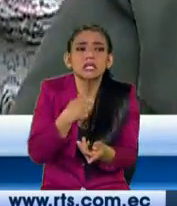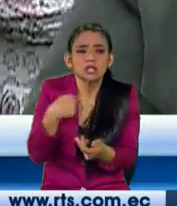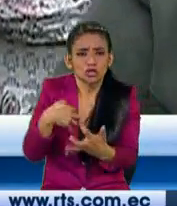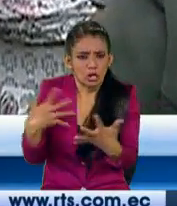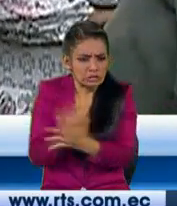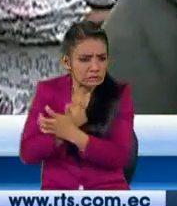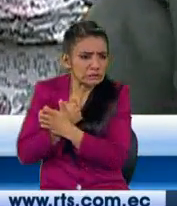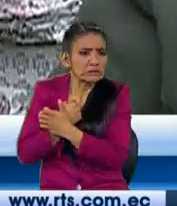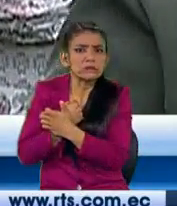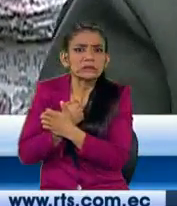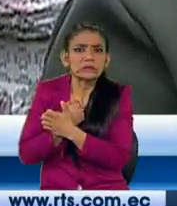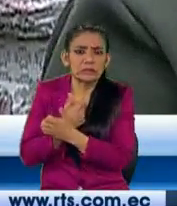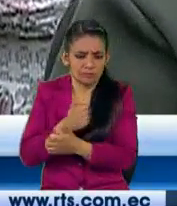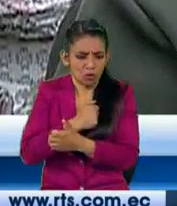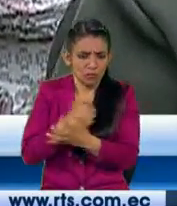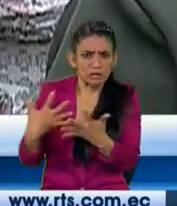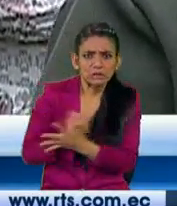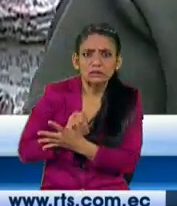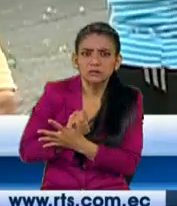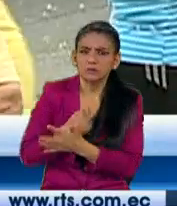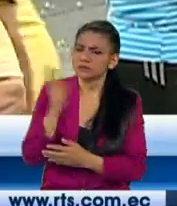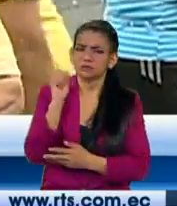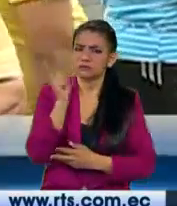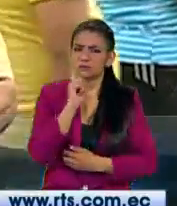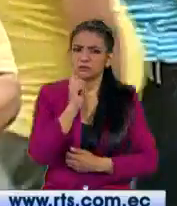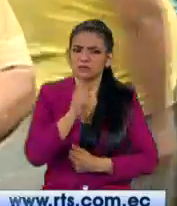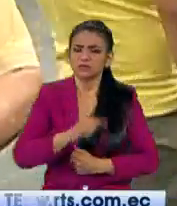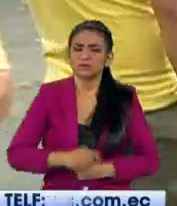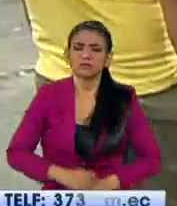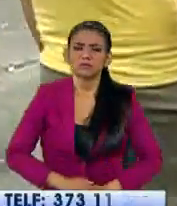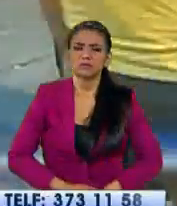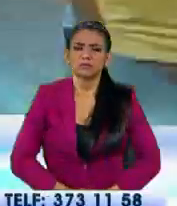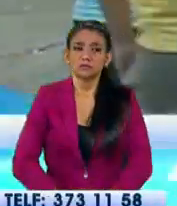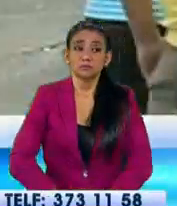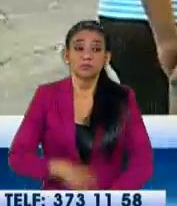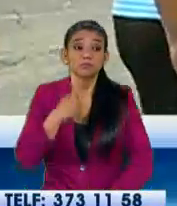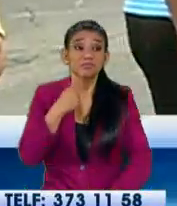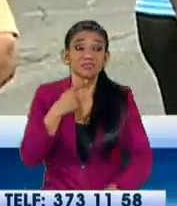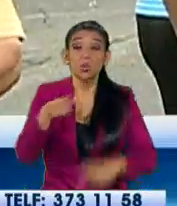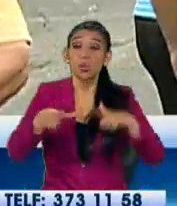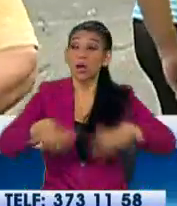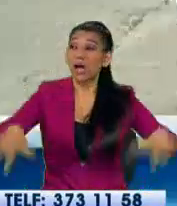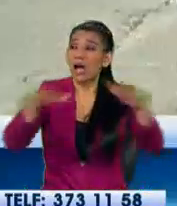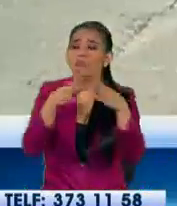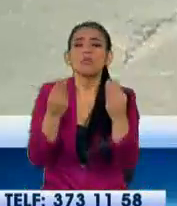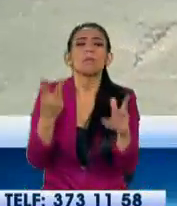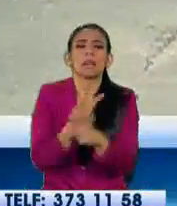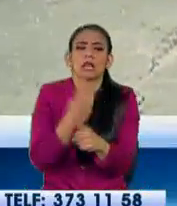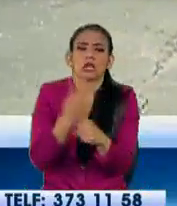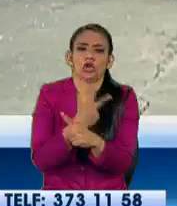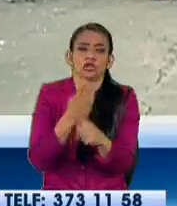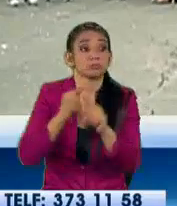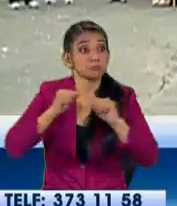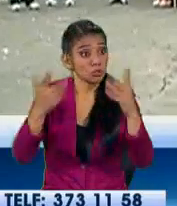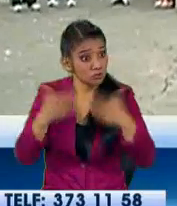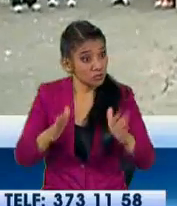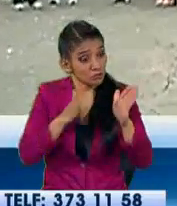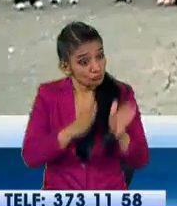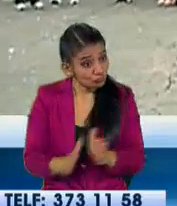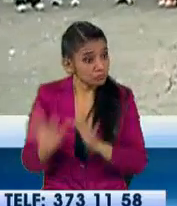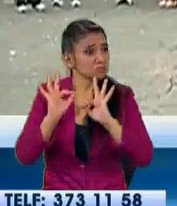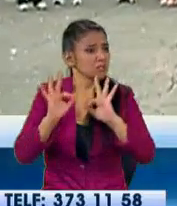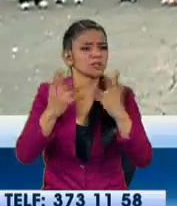queremos privatizar que nos queremos adueñar cuentan que el lugar era invadido por la delincuencia y que gracias a la organización